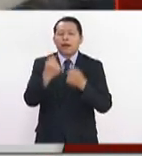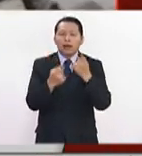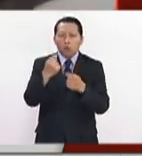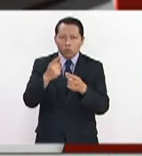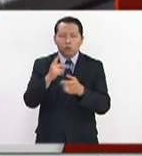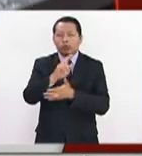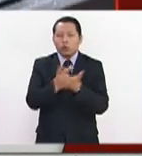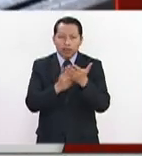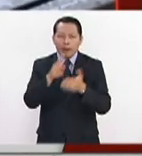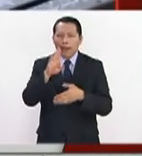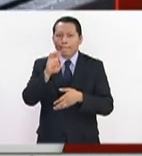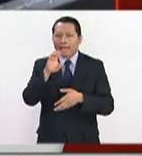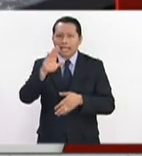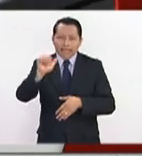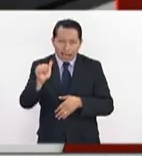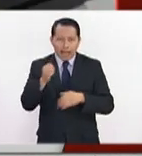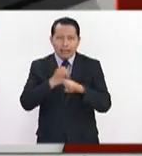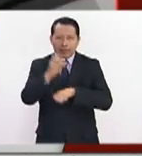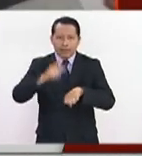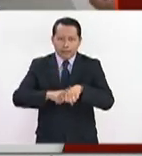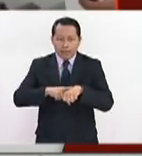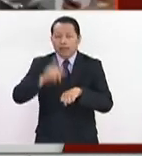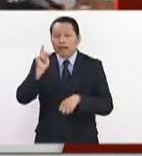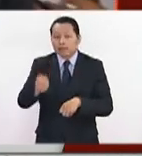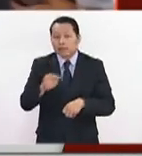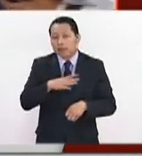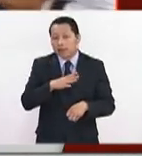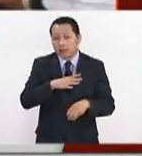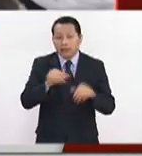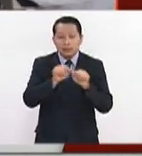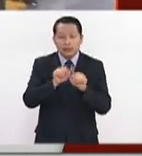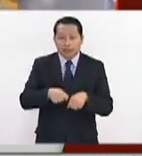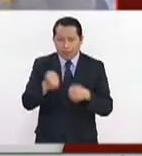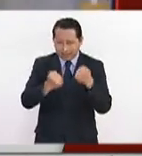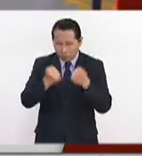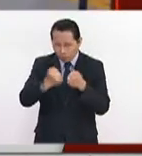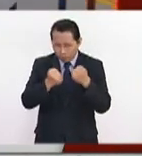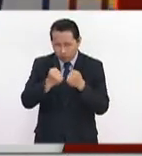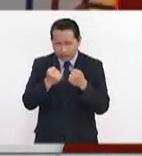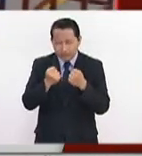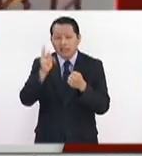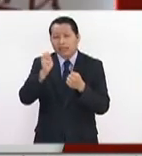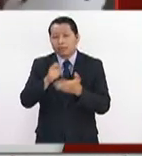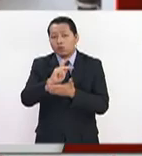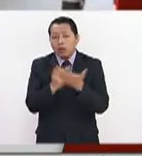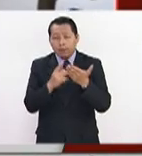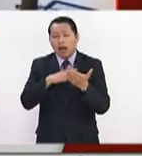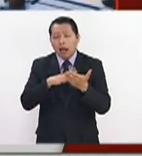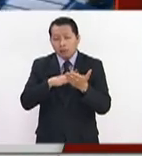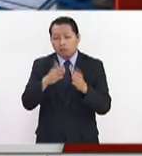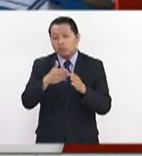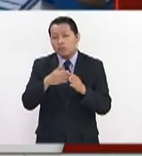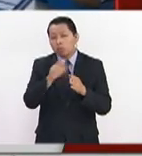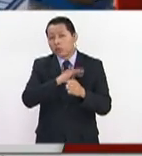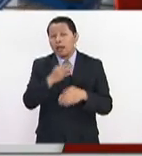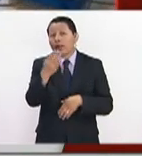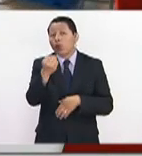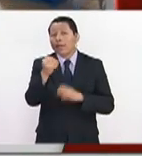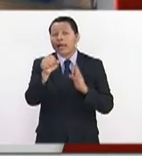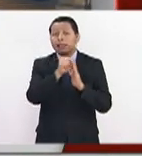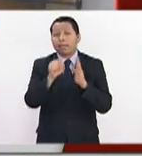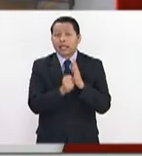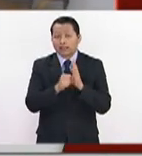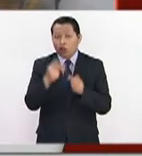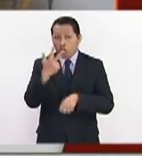programas de becas estatales, de tal manera que en el caso de sistemas automotrices, que es un programa que tiene una duración de 9 semestres,